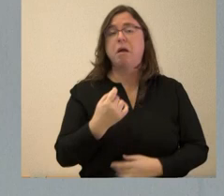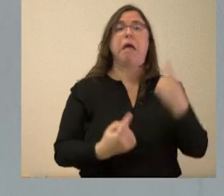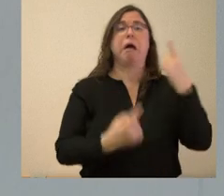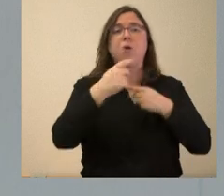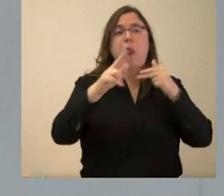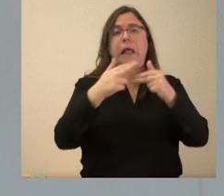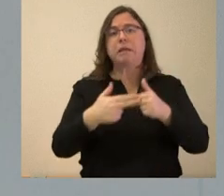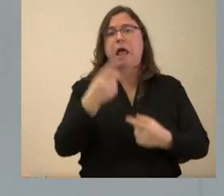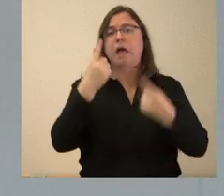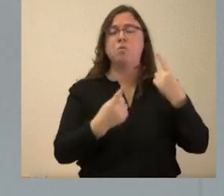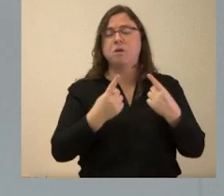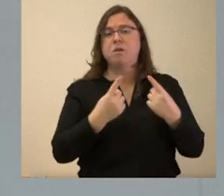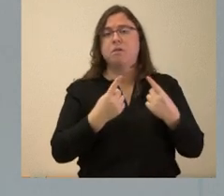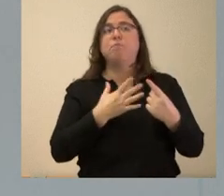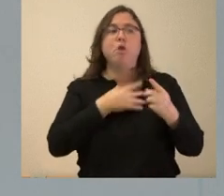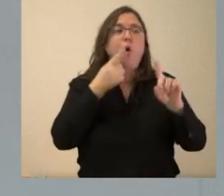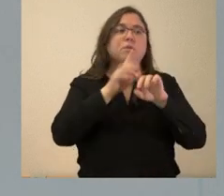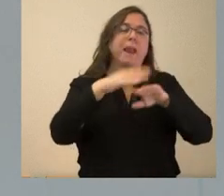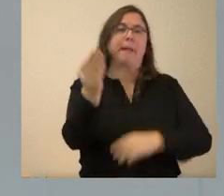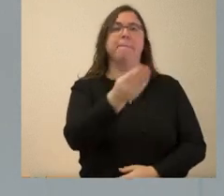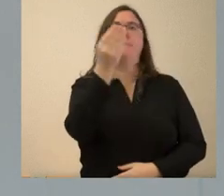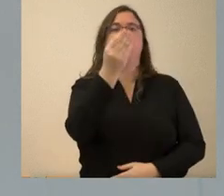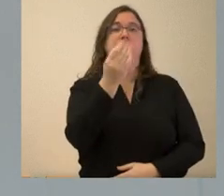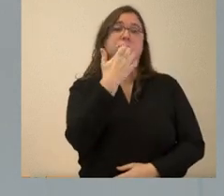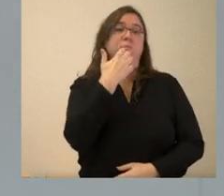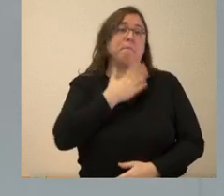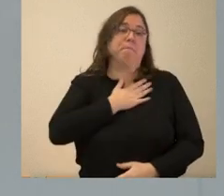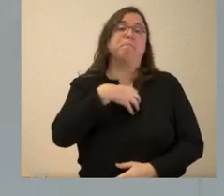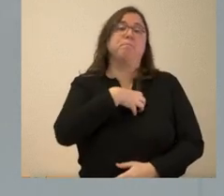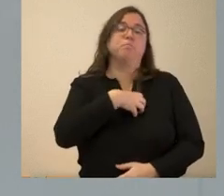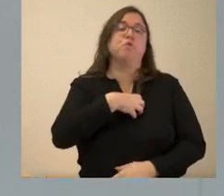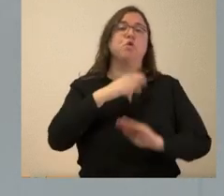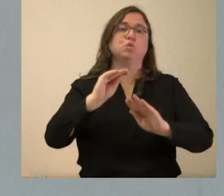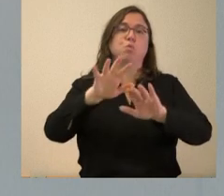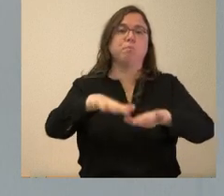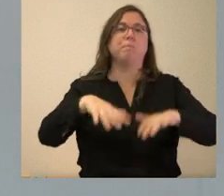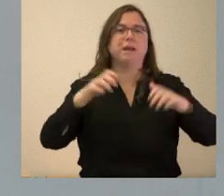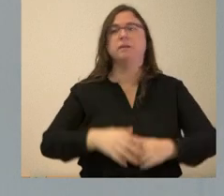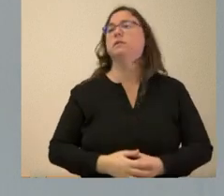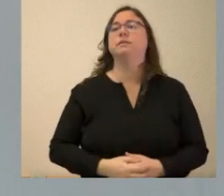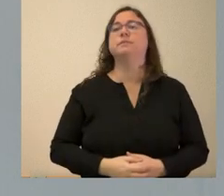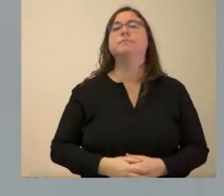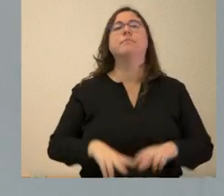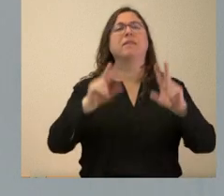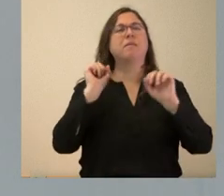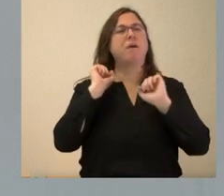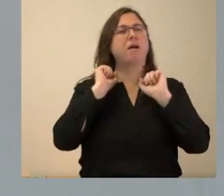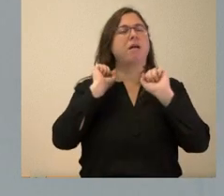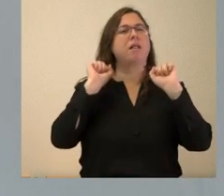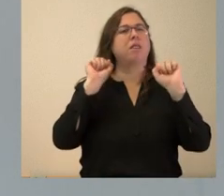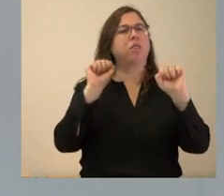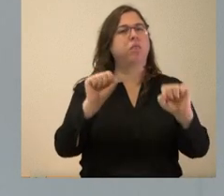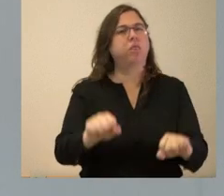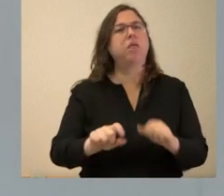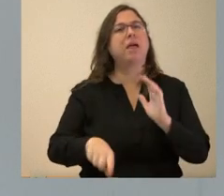pues son enmiendas que tienen a mejorar el texto como es la labor del propio parlamento económico sobre el retraso de la ley de medidas